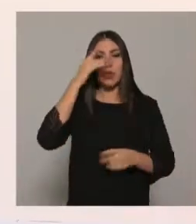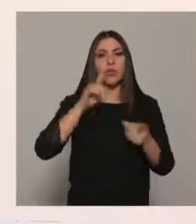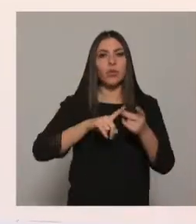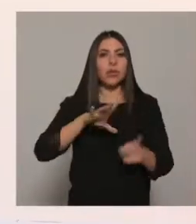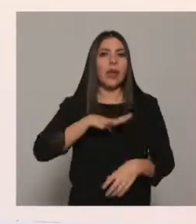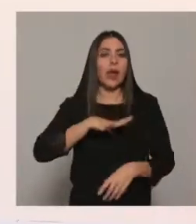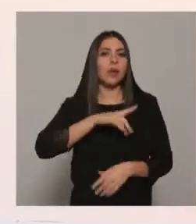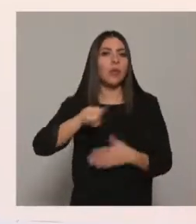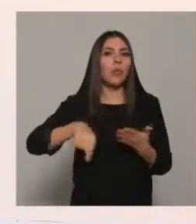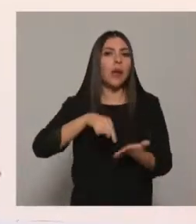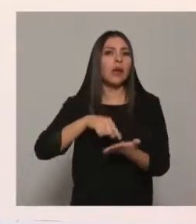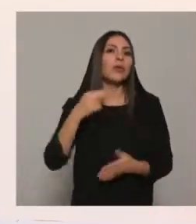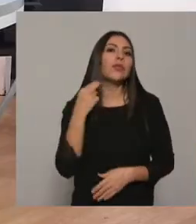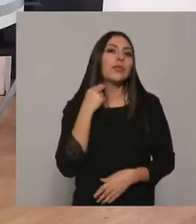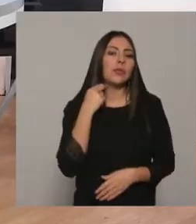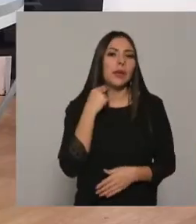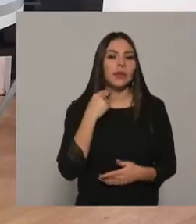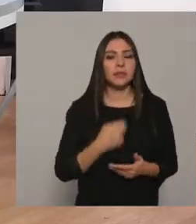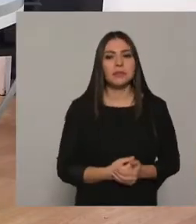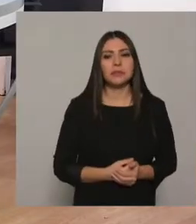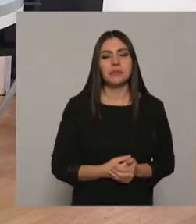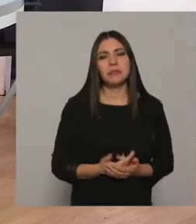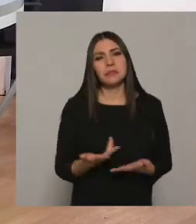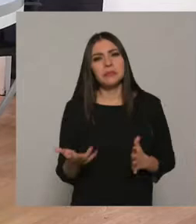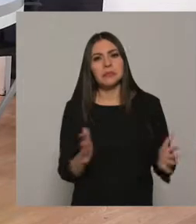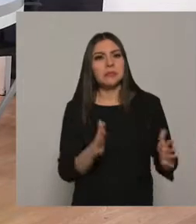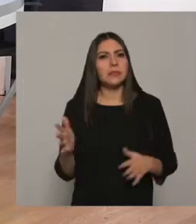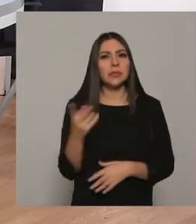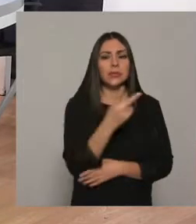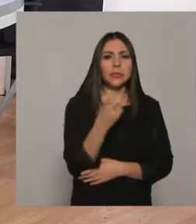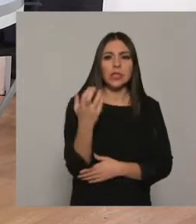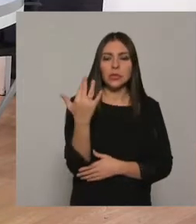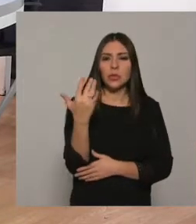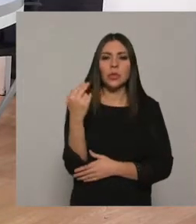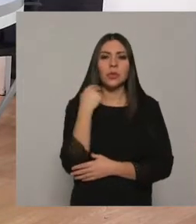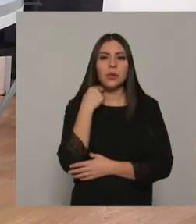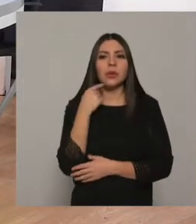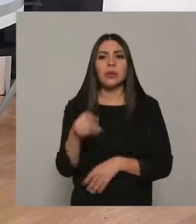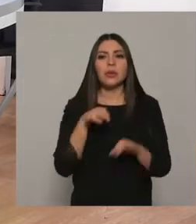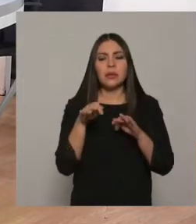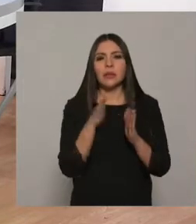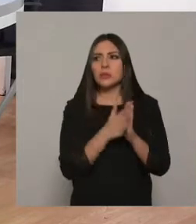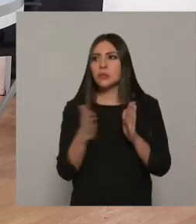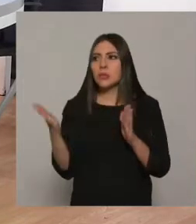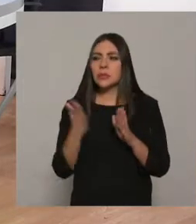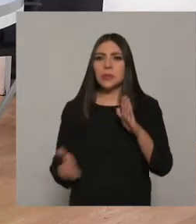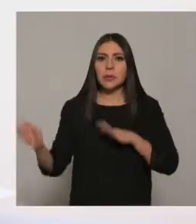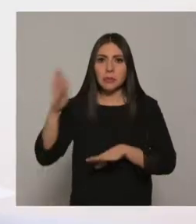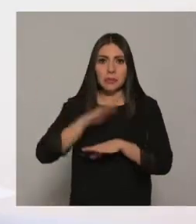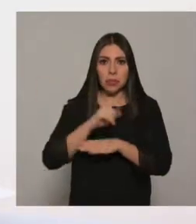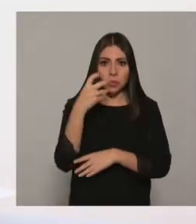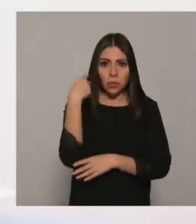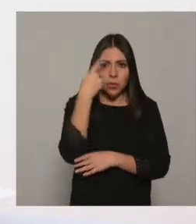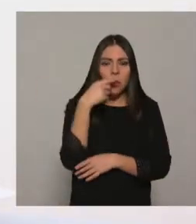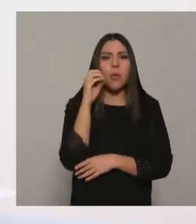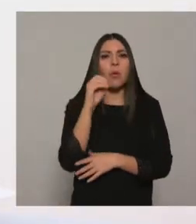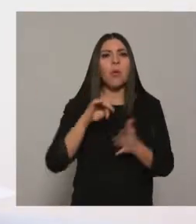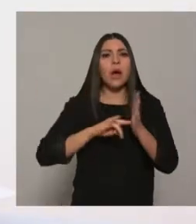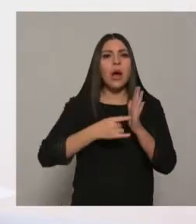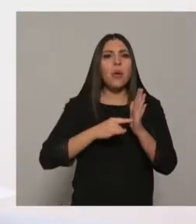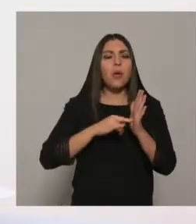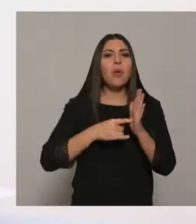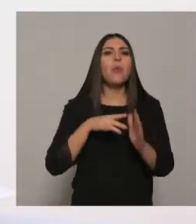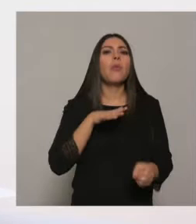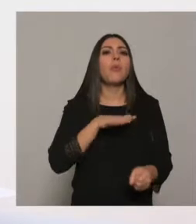notario. Digamos, son 250 notarías, ¿ustedes trabajan ahí las 24 horas o cuáles horarios mantienen abiertos? Cada